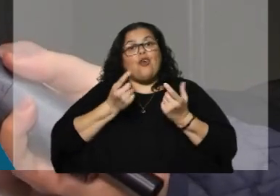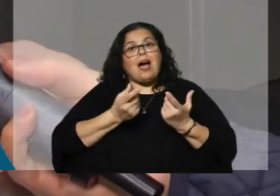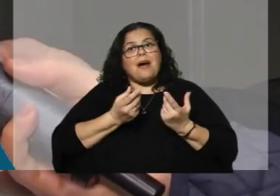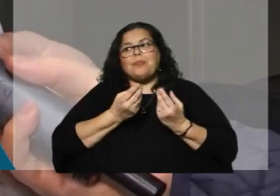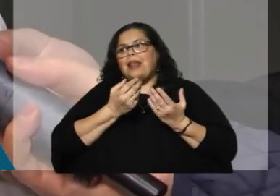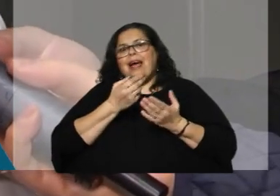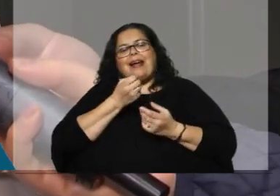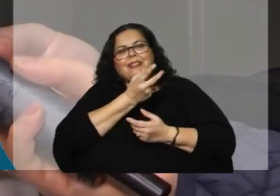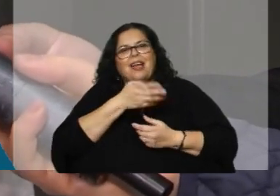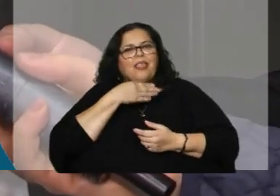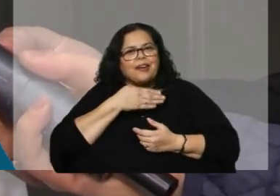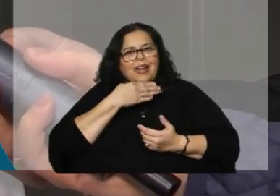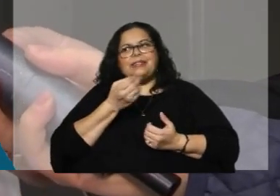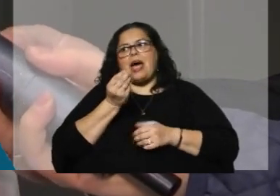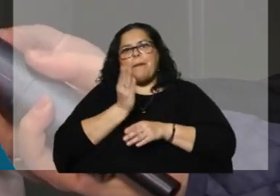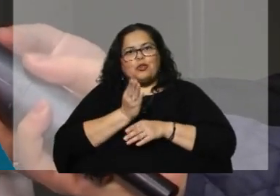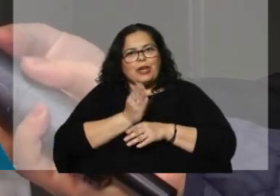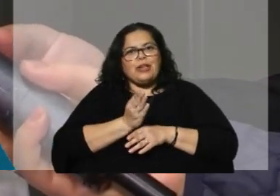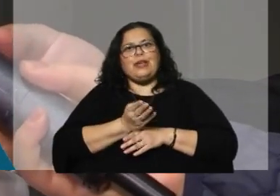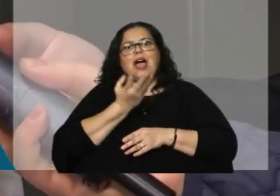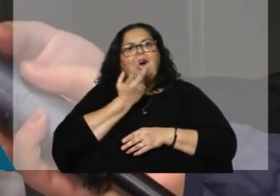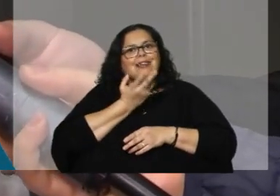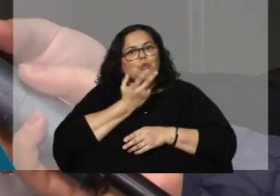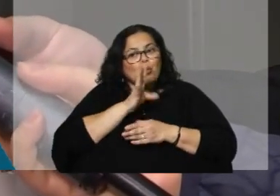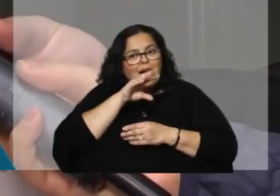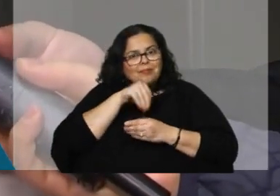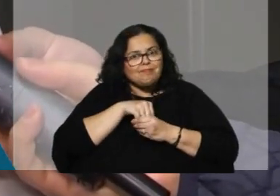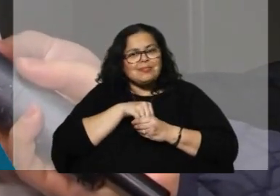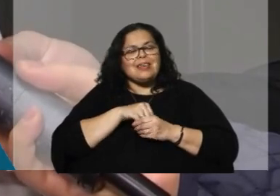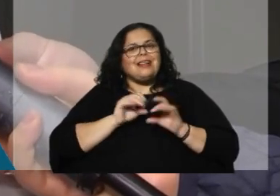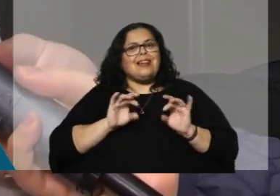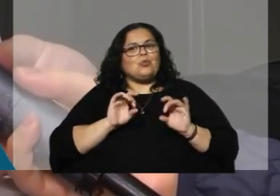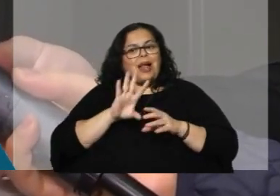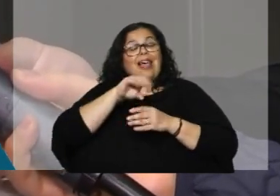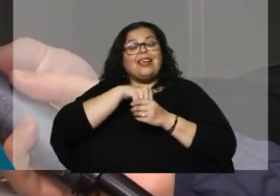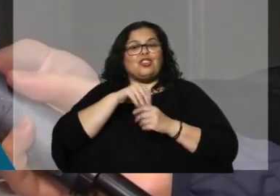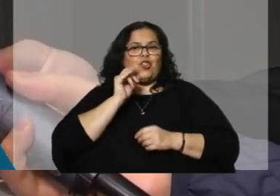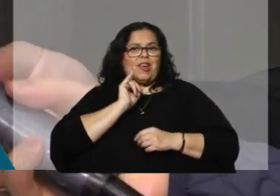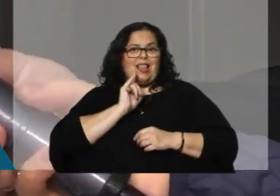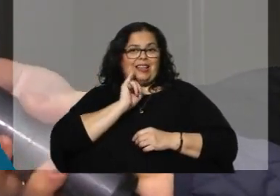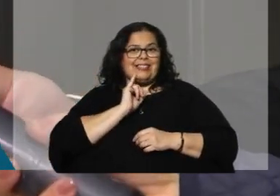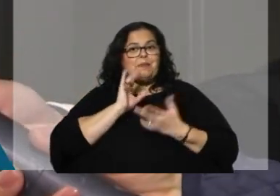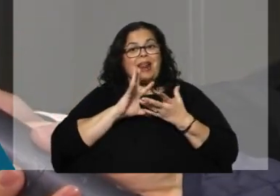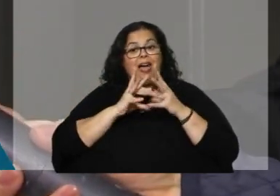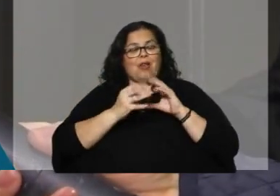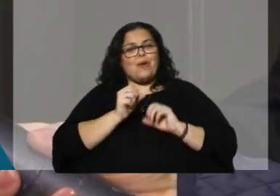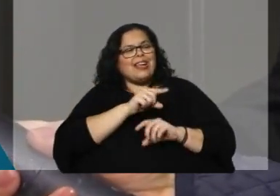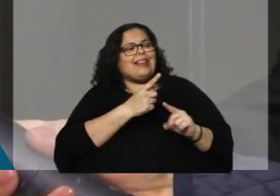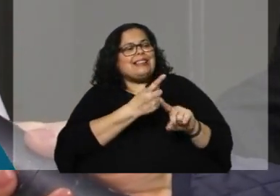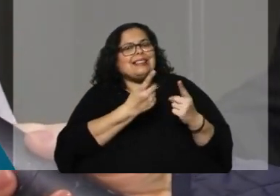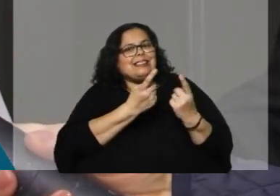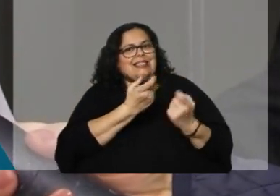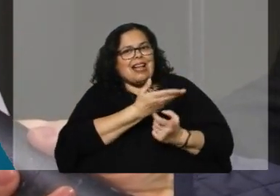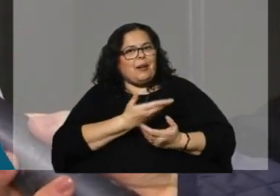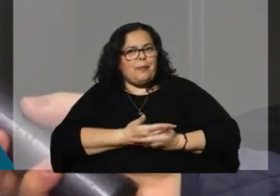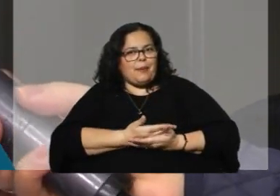cantidad de grasas, la cantidad de proteínas, azúcar, para poder adecuarlo a las necesidades del bebé que está internado en la unidad neonatal. Aquella mujer que quiera donar leche,